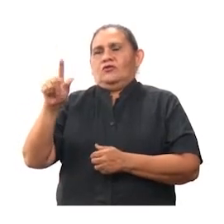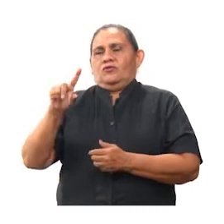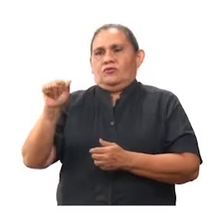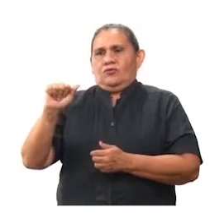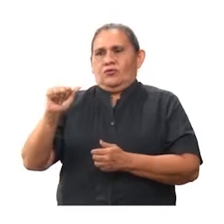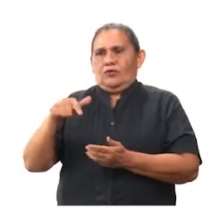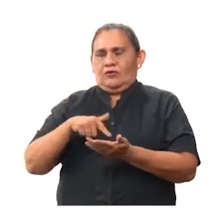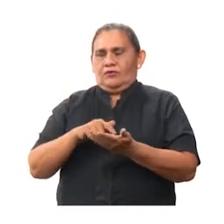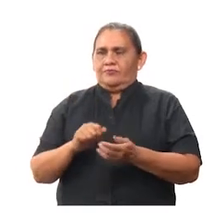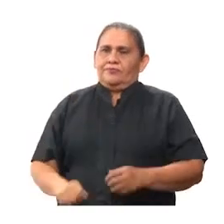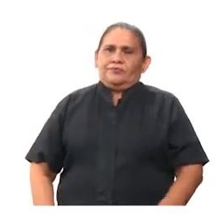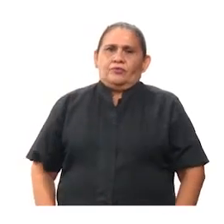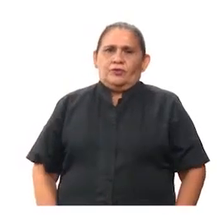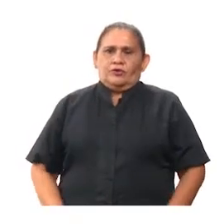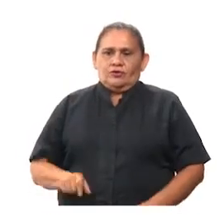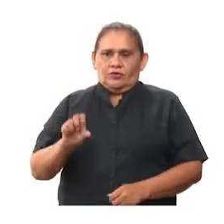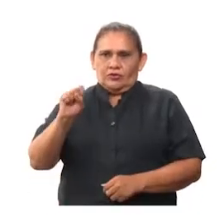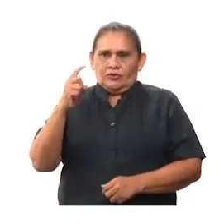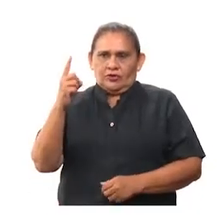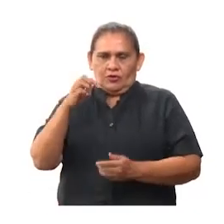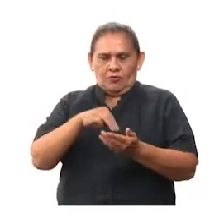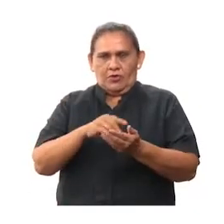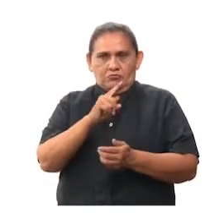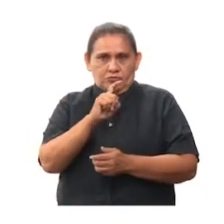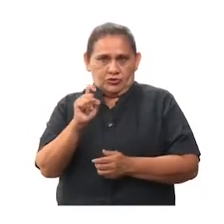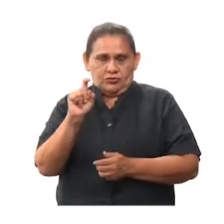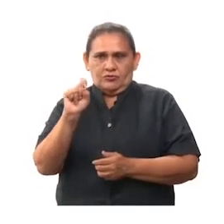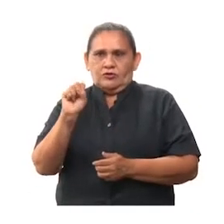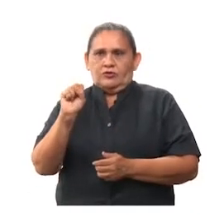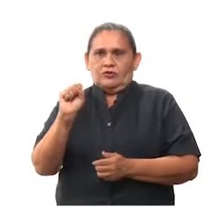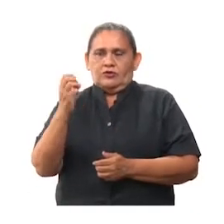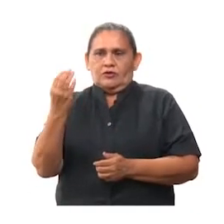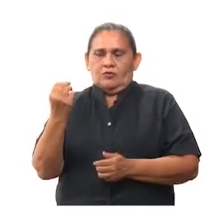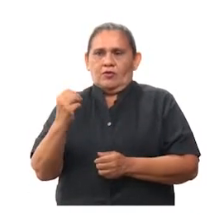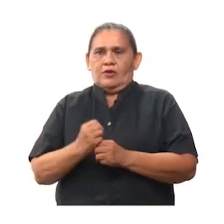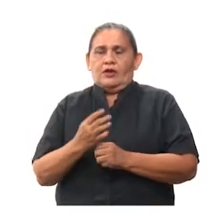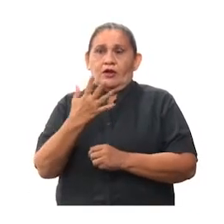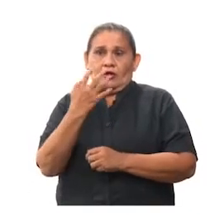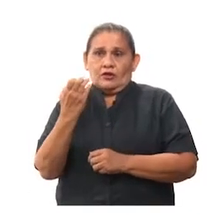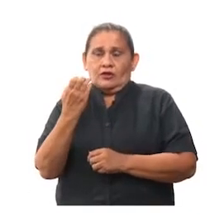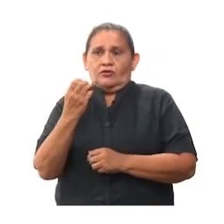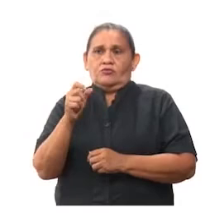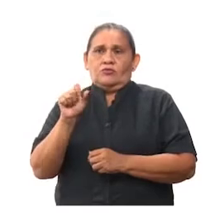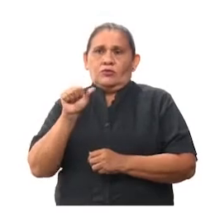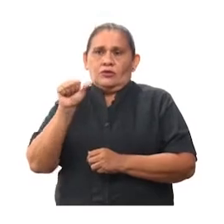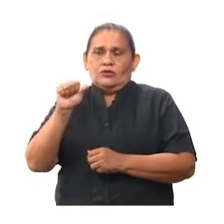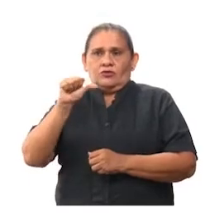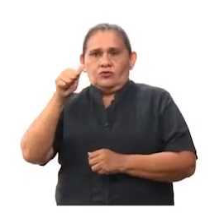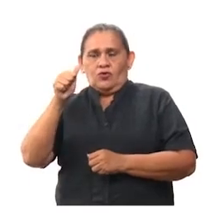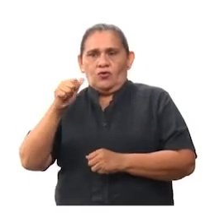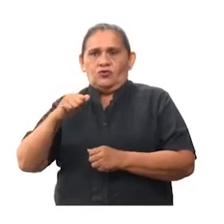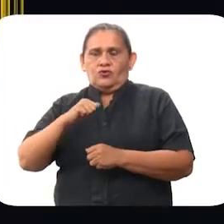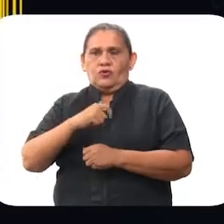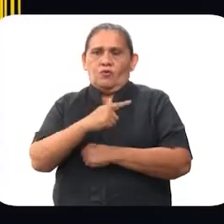Yaxcabá. De los 61.109 casos positivos, 516 son de otro país u otro